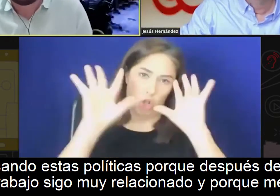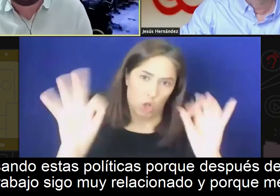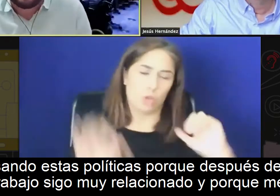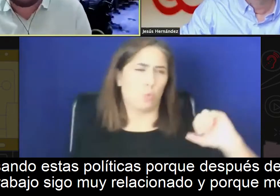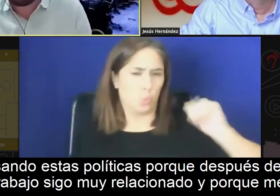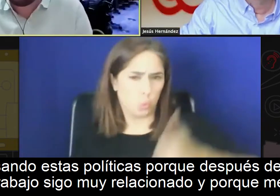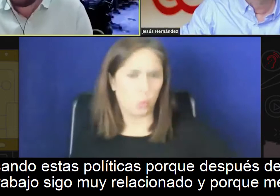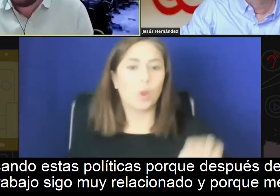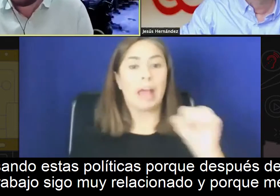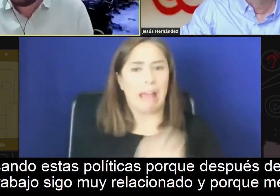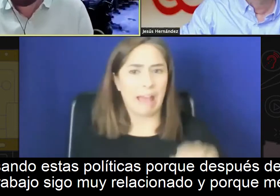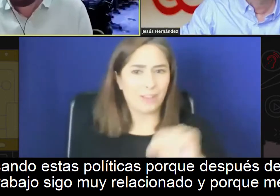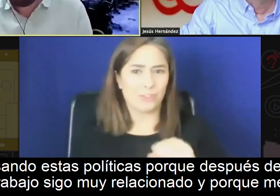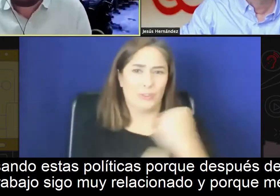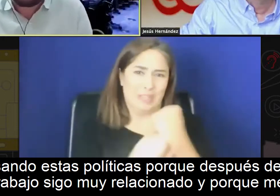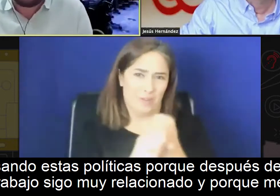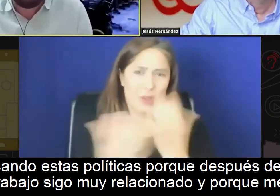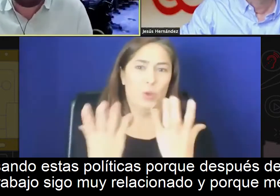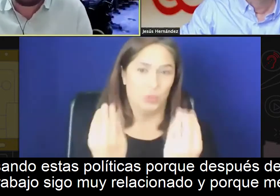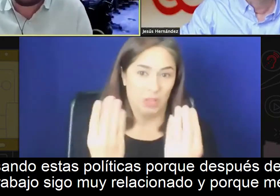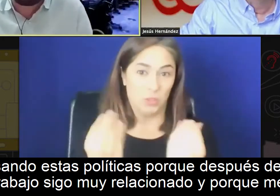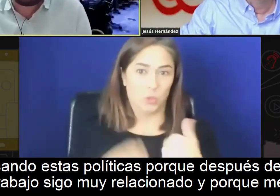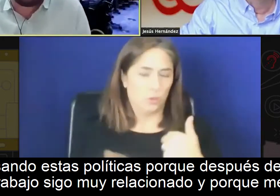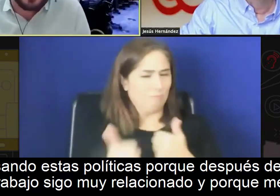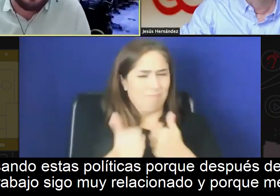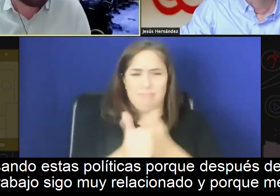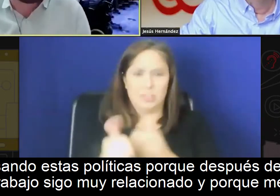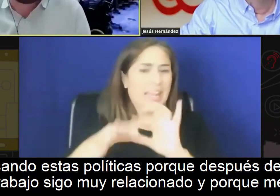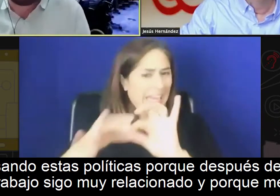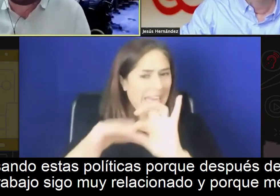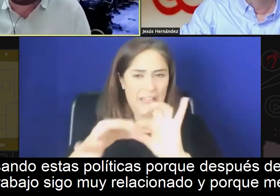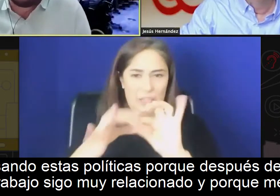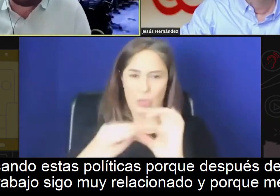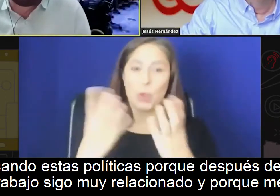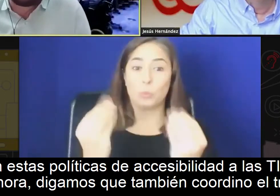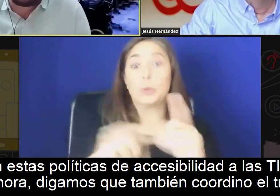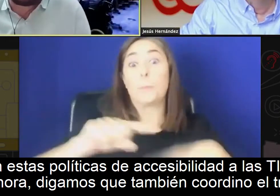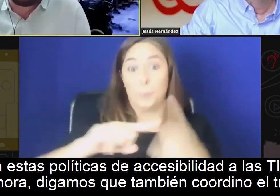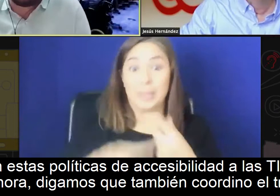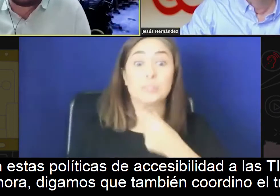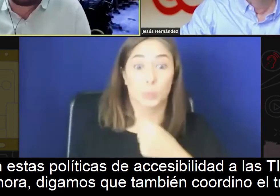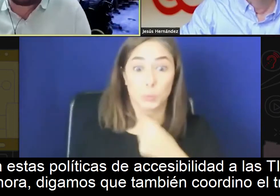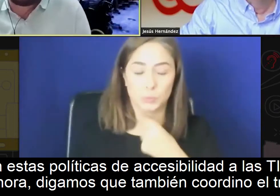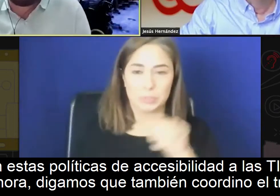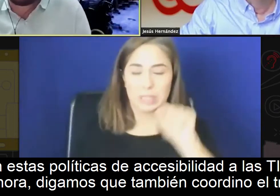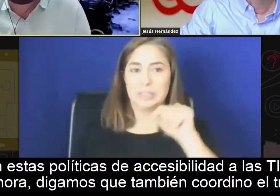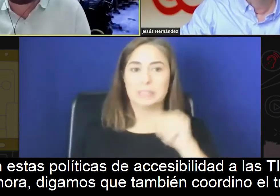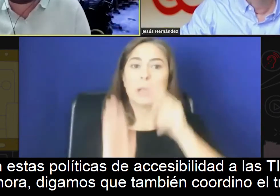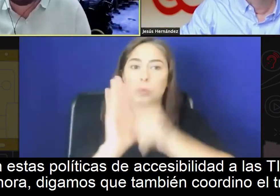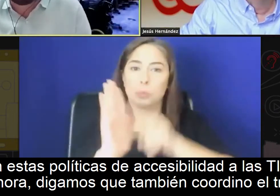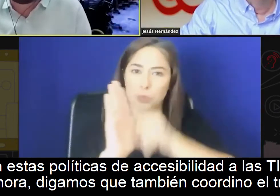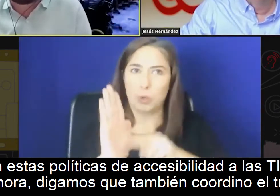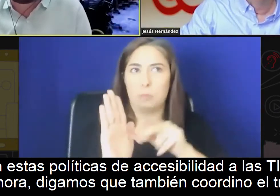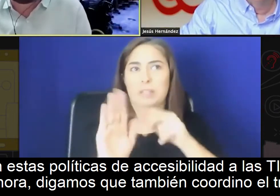y tanto trabajo, sigo muy relacionado y además porque me gusta con estas políticas de accesibilidad a las